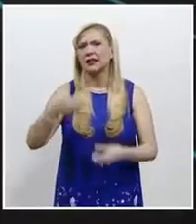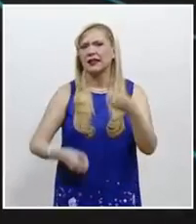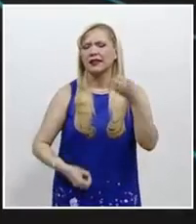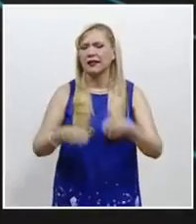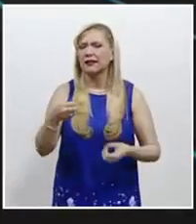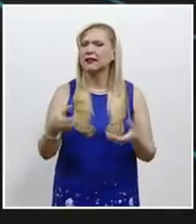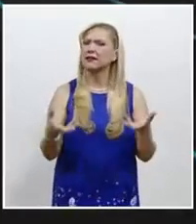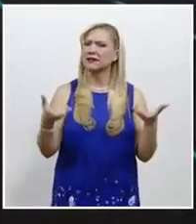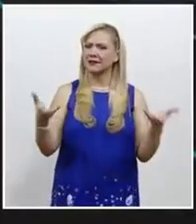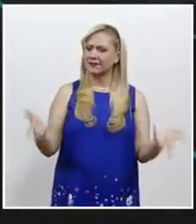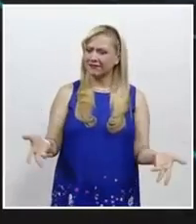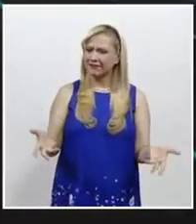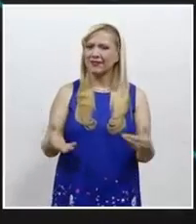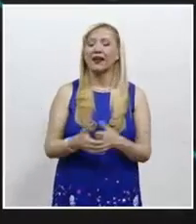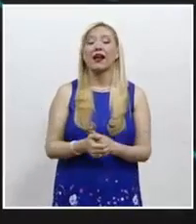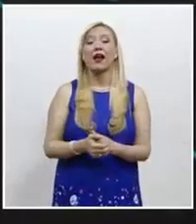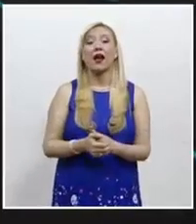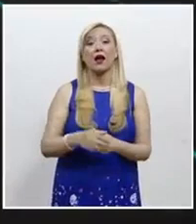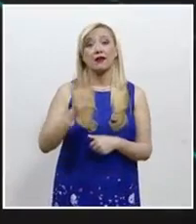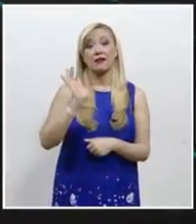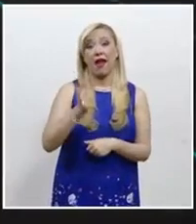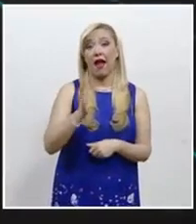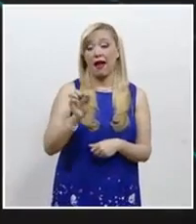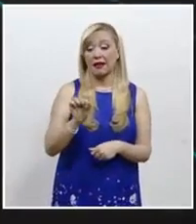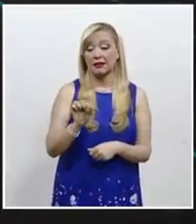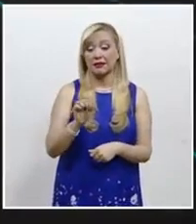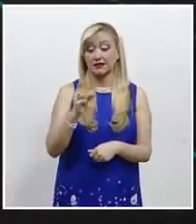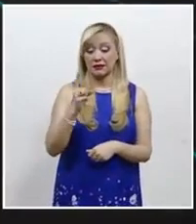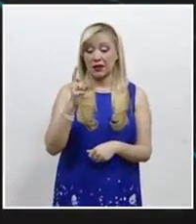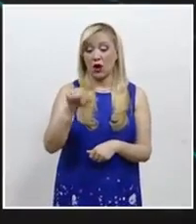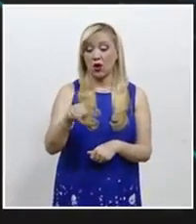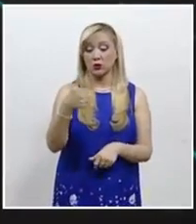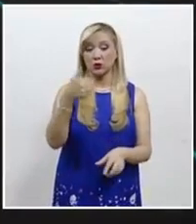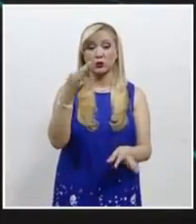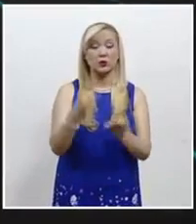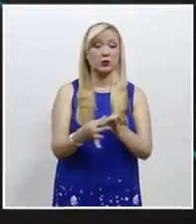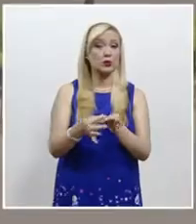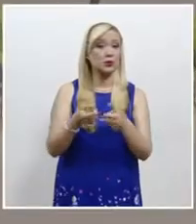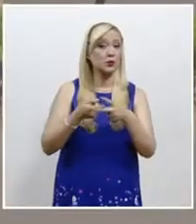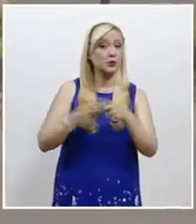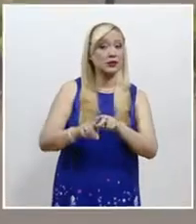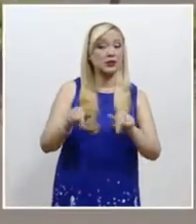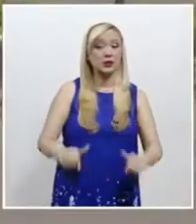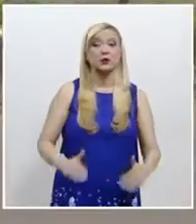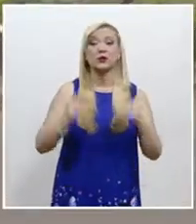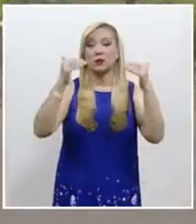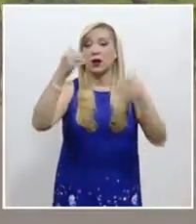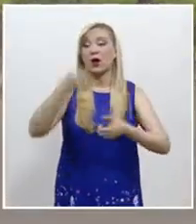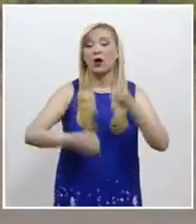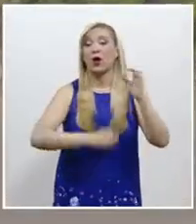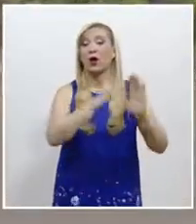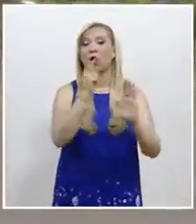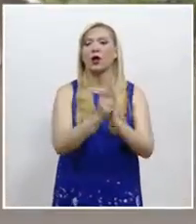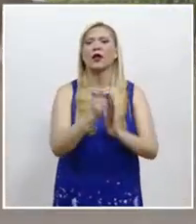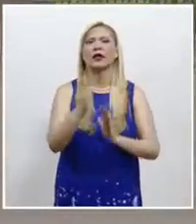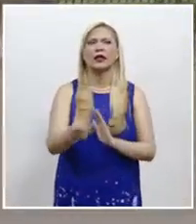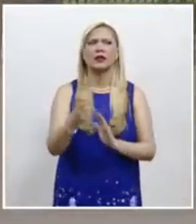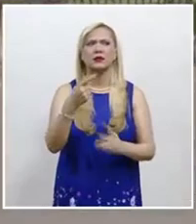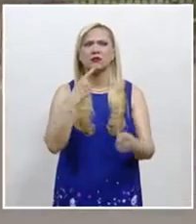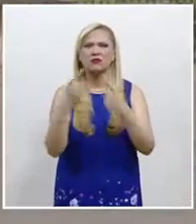televisión del Poder Judicial Federal la sesión del Pleno de la Suprema Corte. En esta ocasión analizará 3 acciones